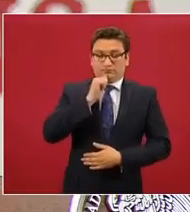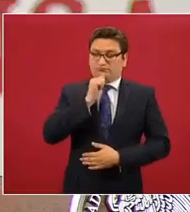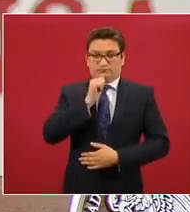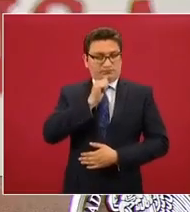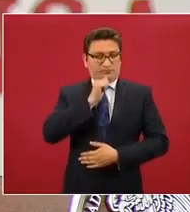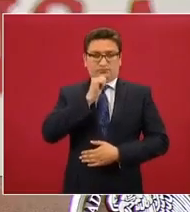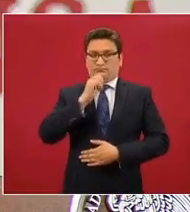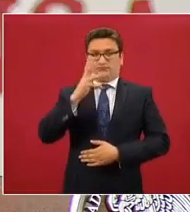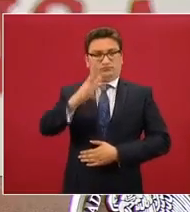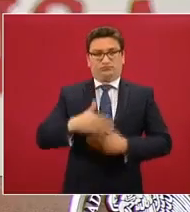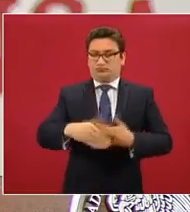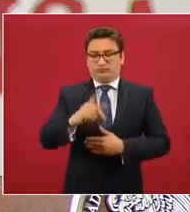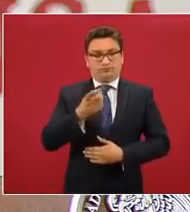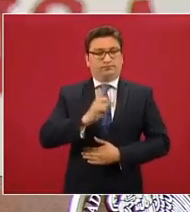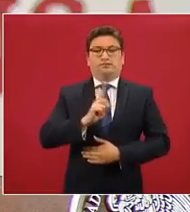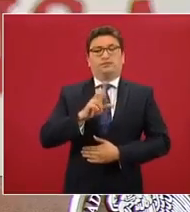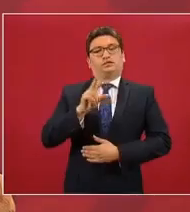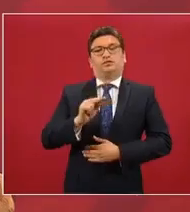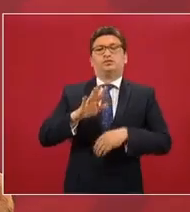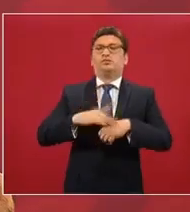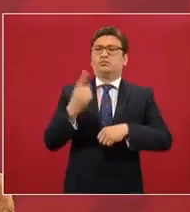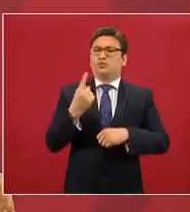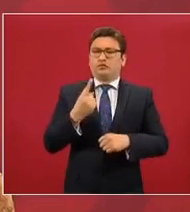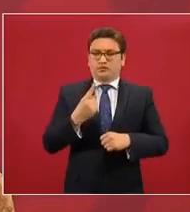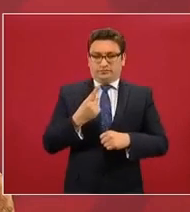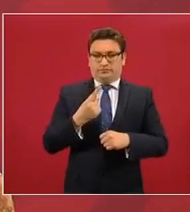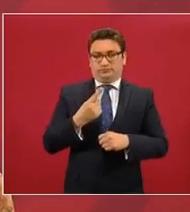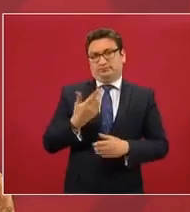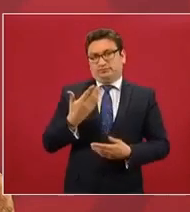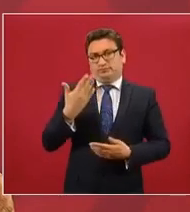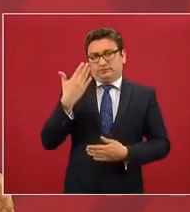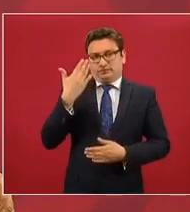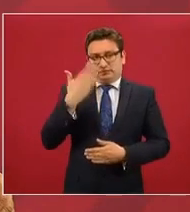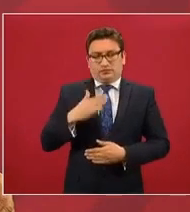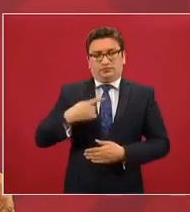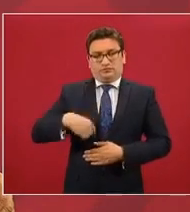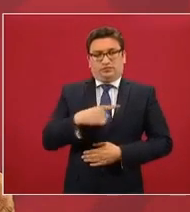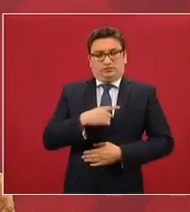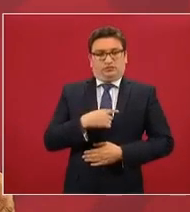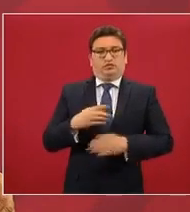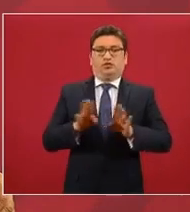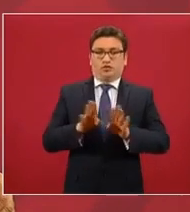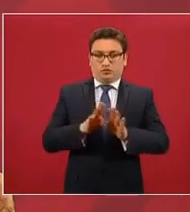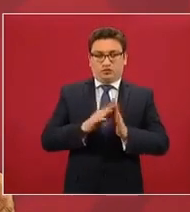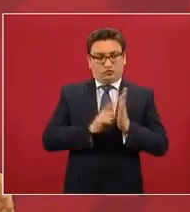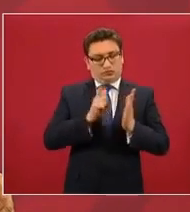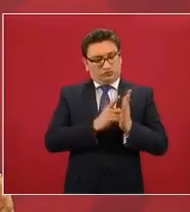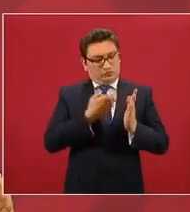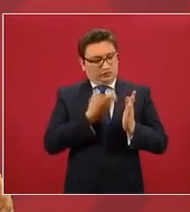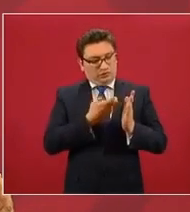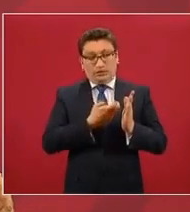y no van a aumentar, porque si no tenemos márgenes en la legislación